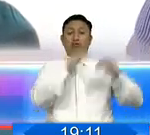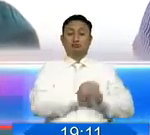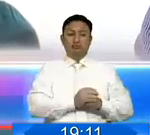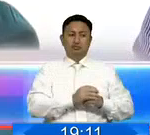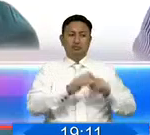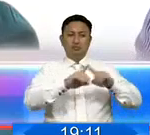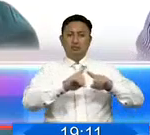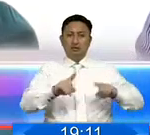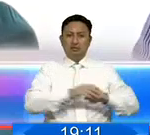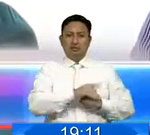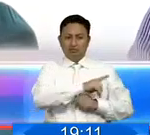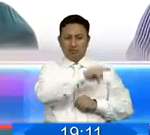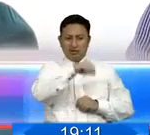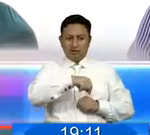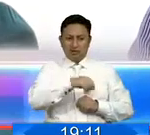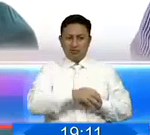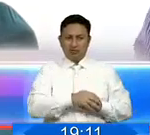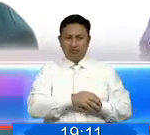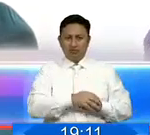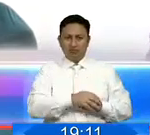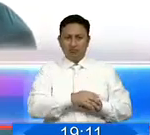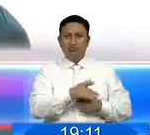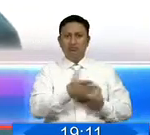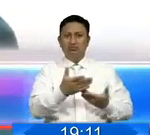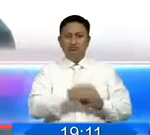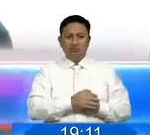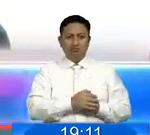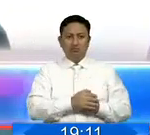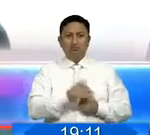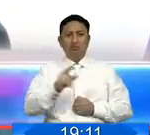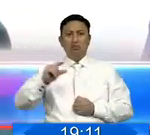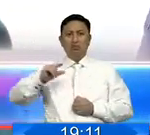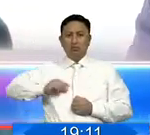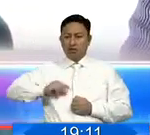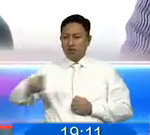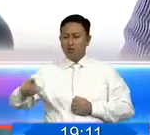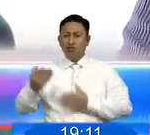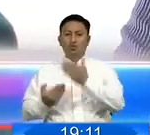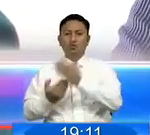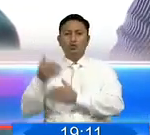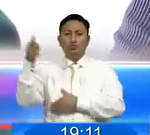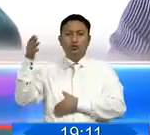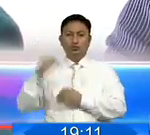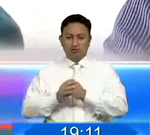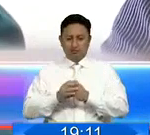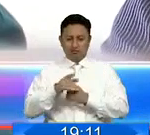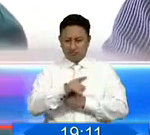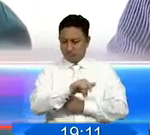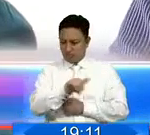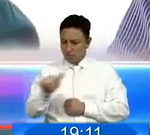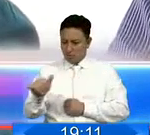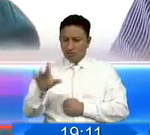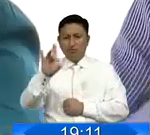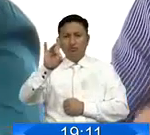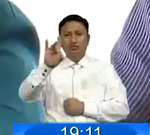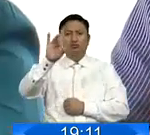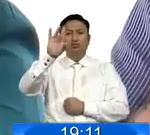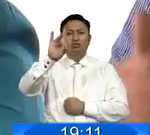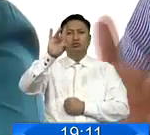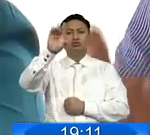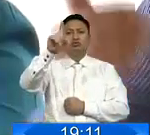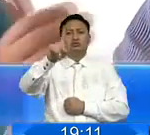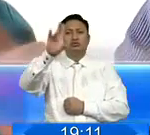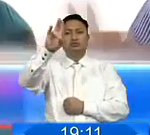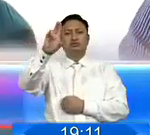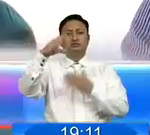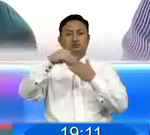el reconocimiento que tienen es percibir el mismo salario, los $817 que recibe